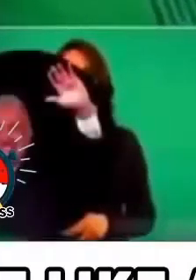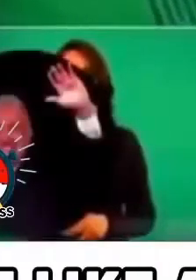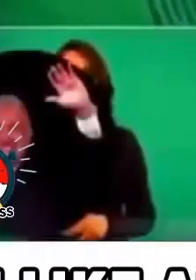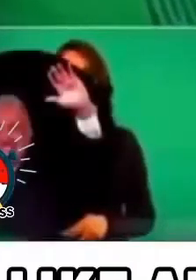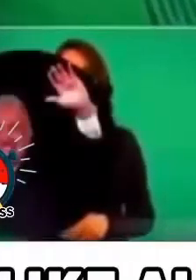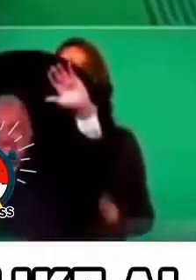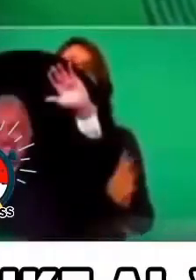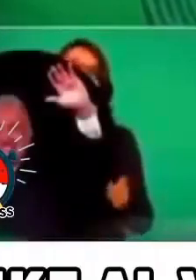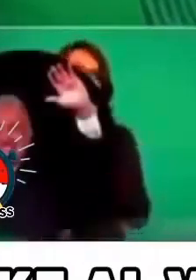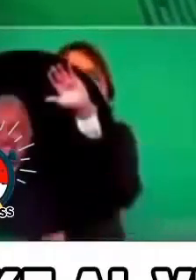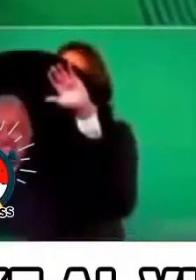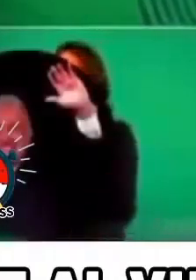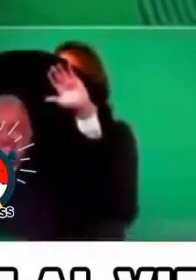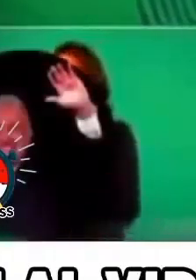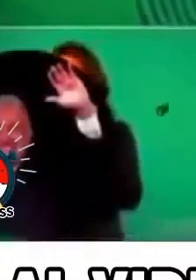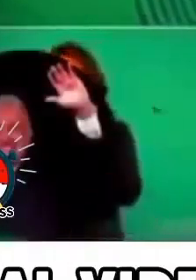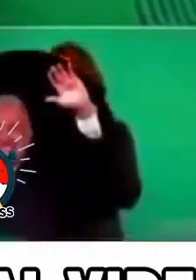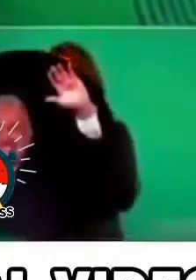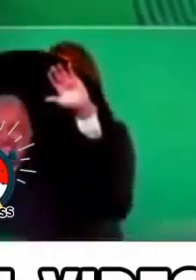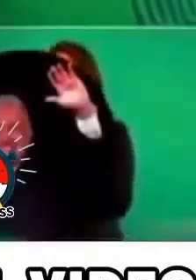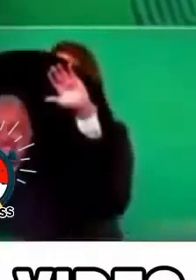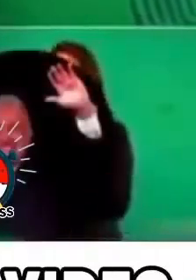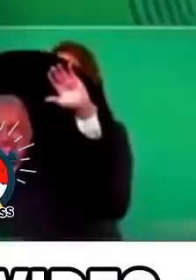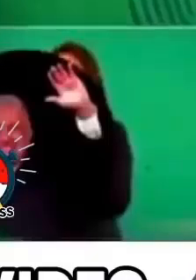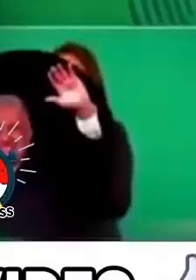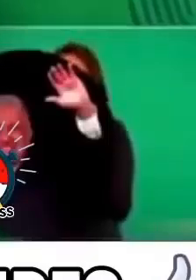Ahí van al Reforma,